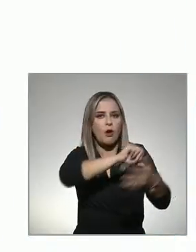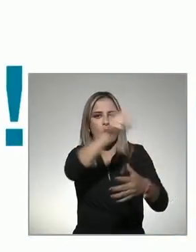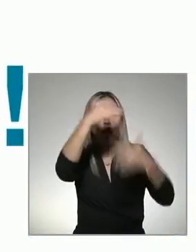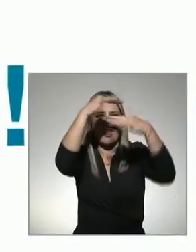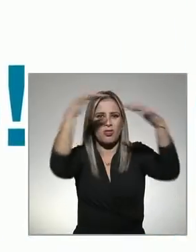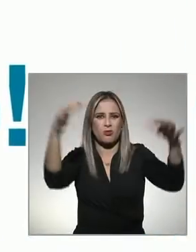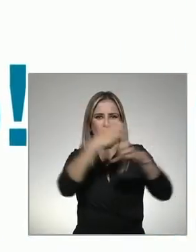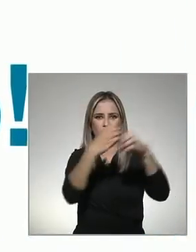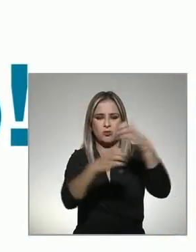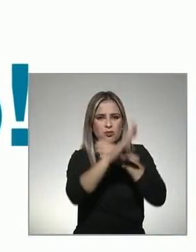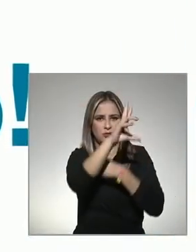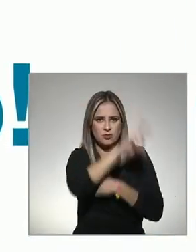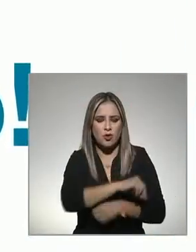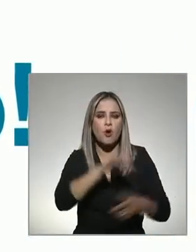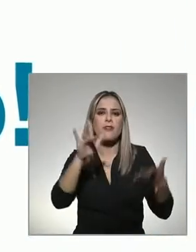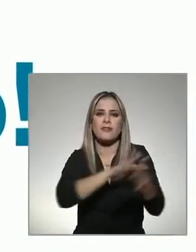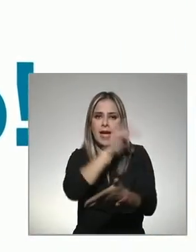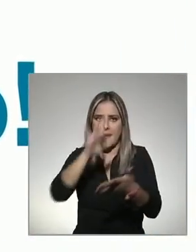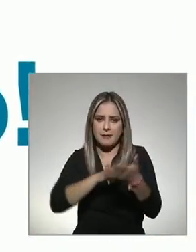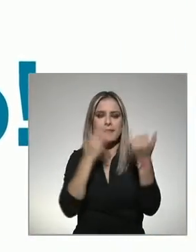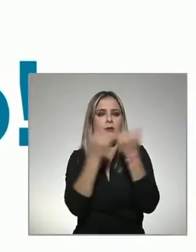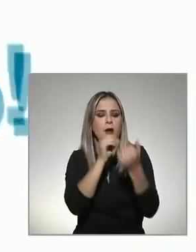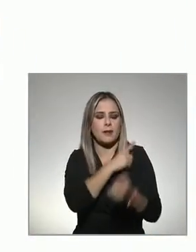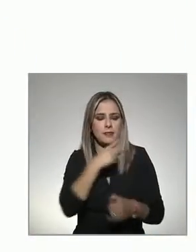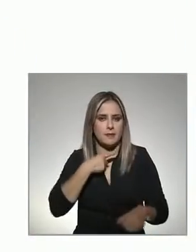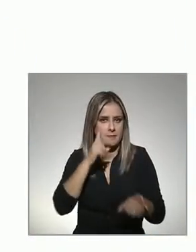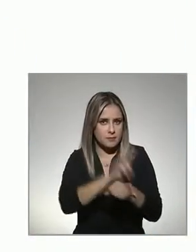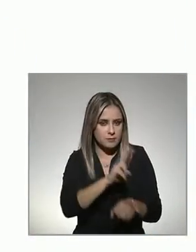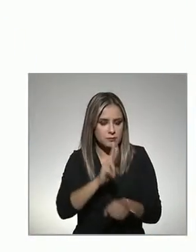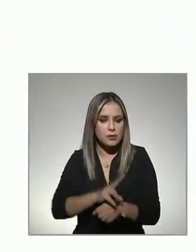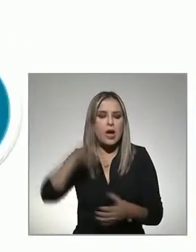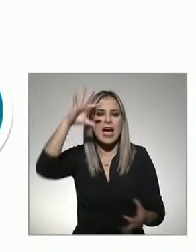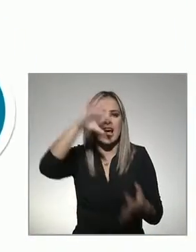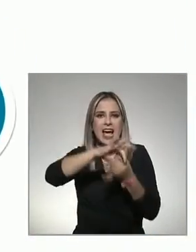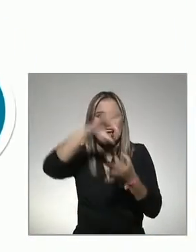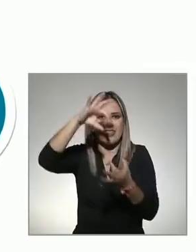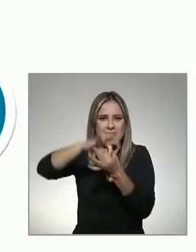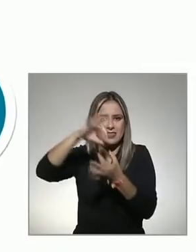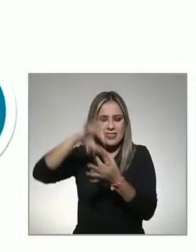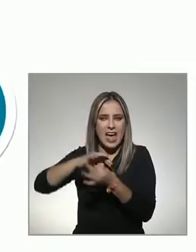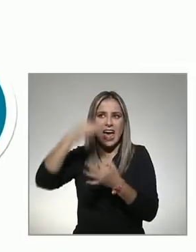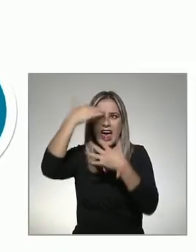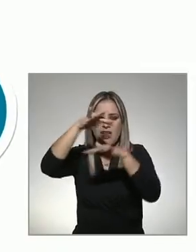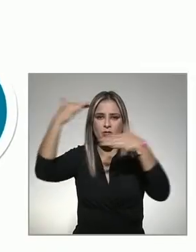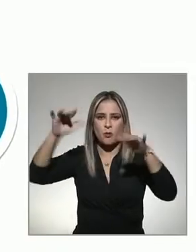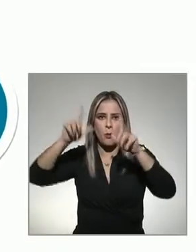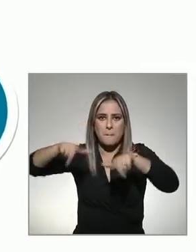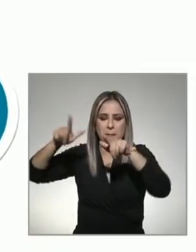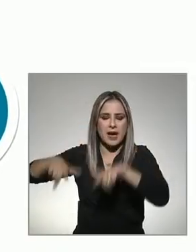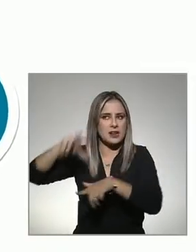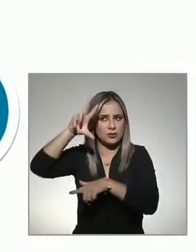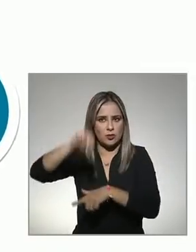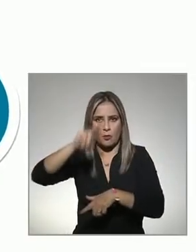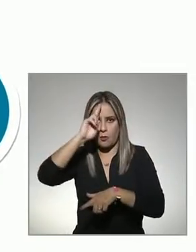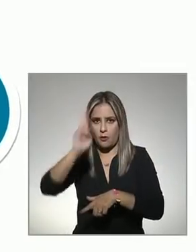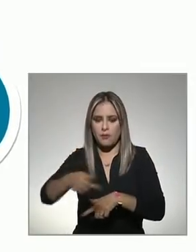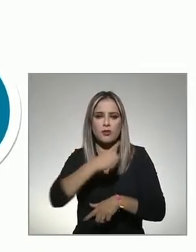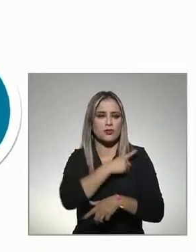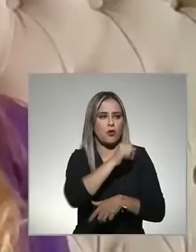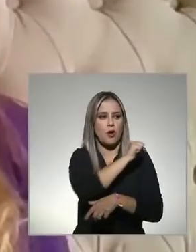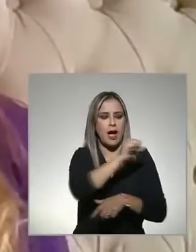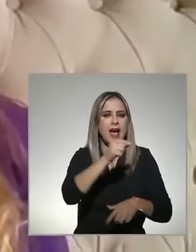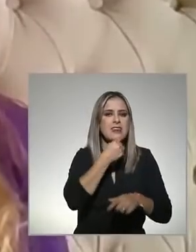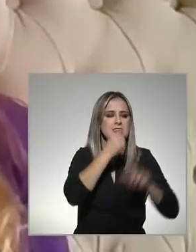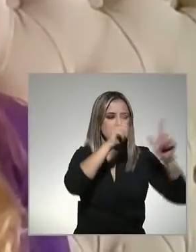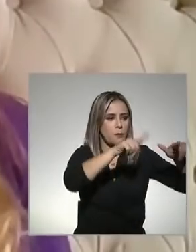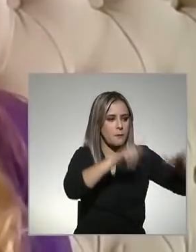de navegación y pongan candados. Hay tres tipos de límites. En primer lugar, es el límite